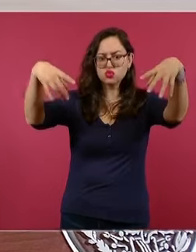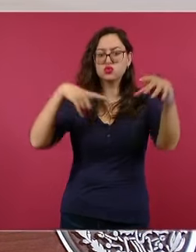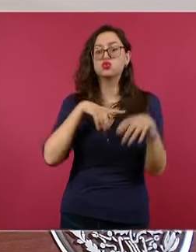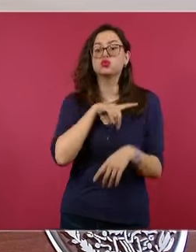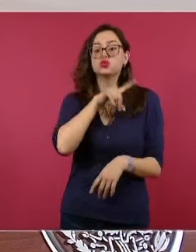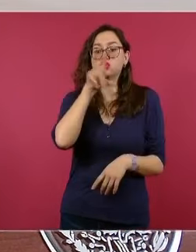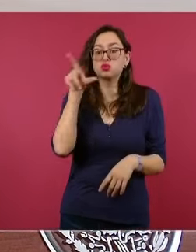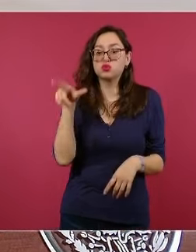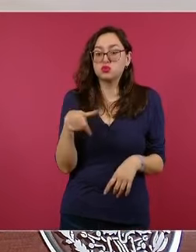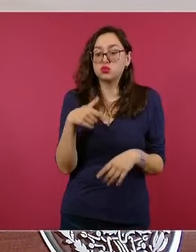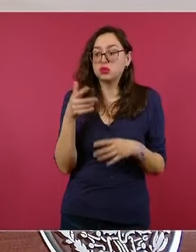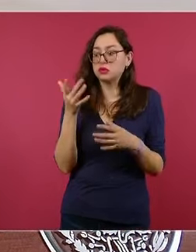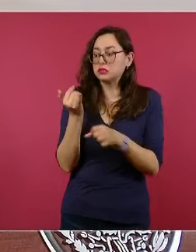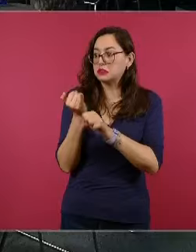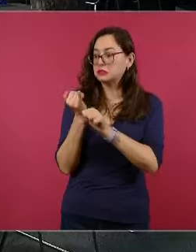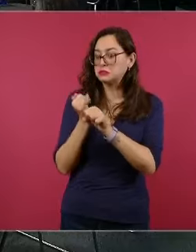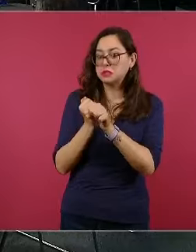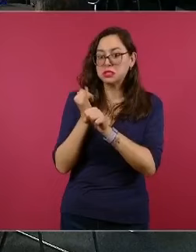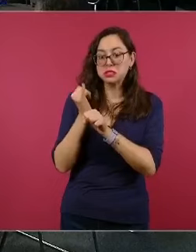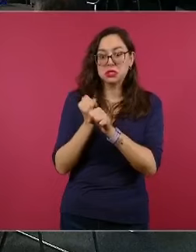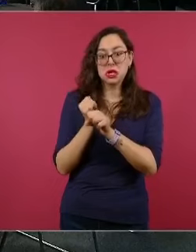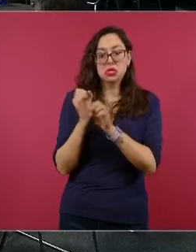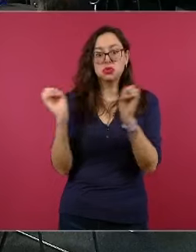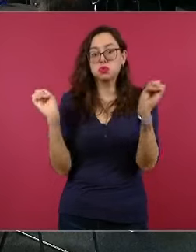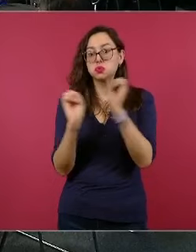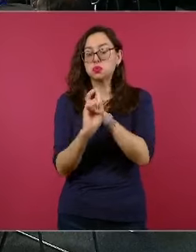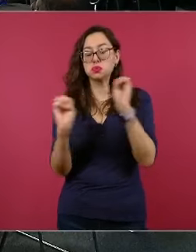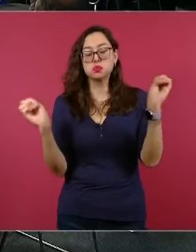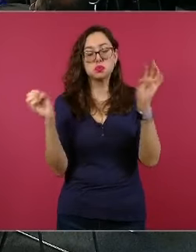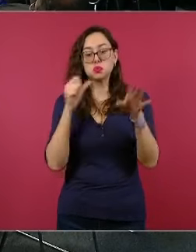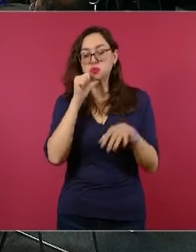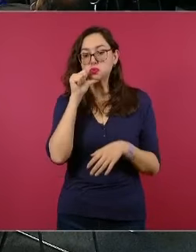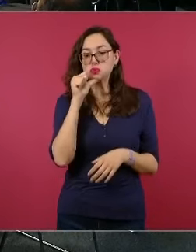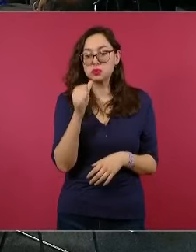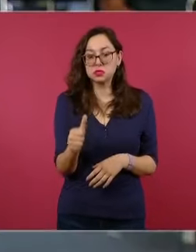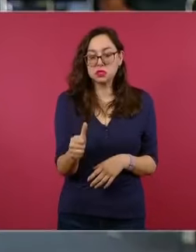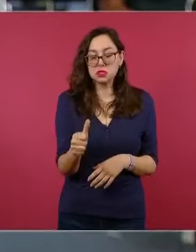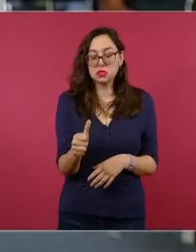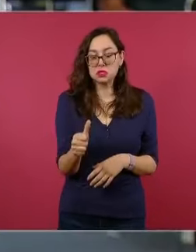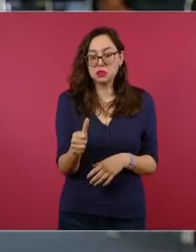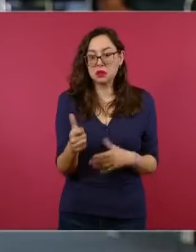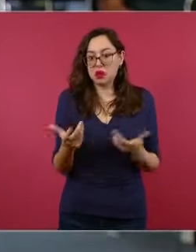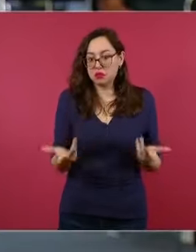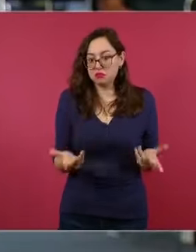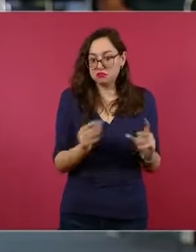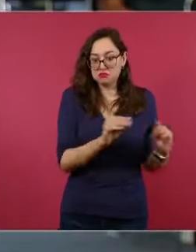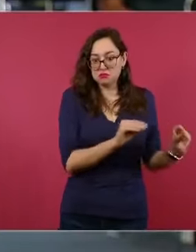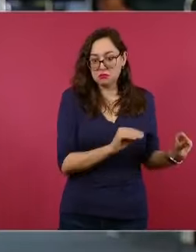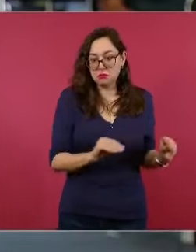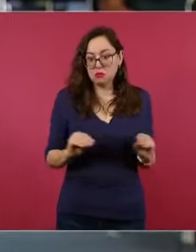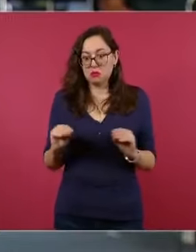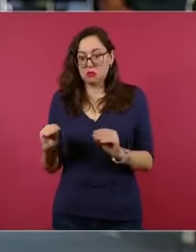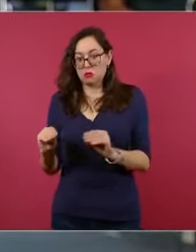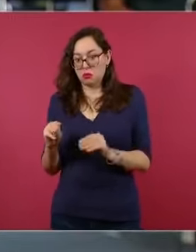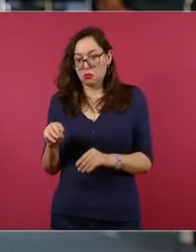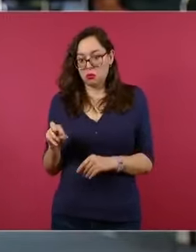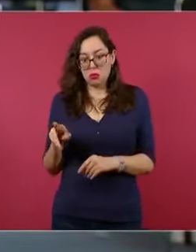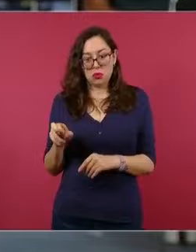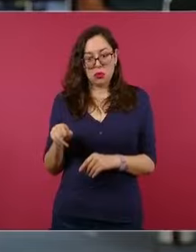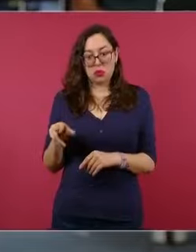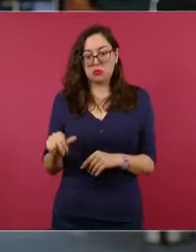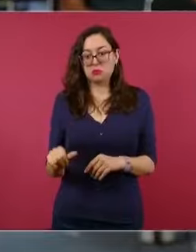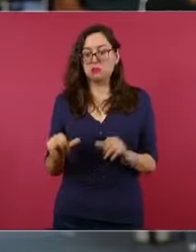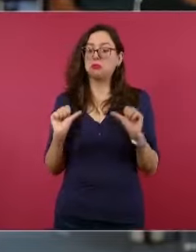nada de la de la investigación contra su esposo y y siguieron ya se fueron a morena y ahora están en los cuernos de la luna